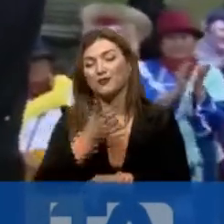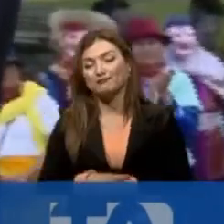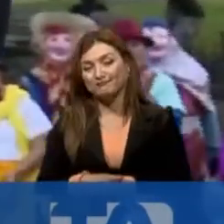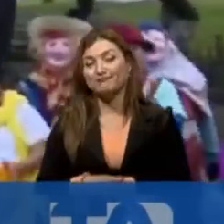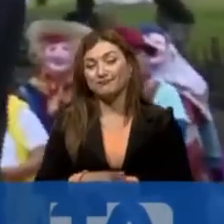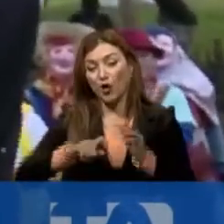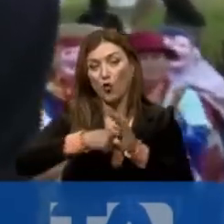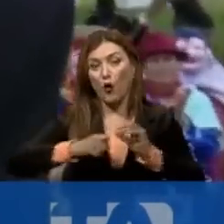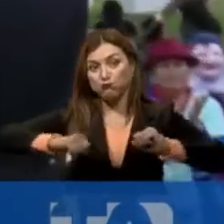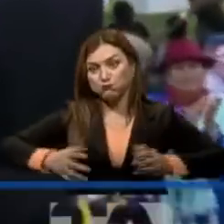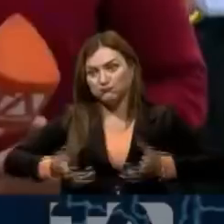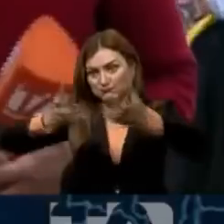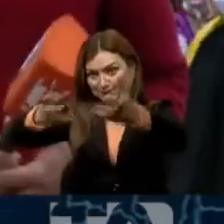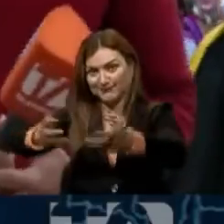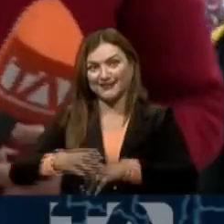estaré llevando el cubi más gordo.